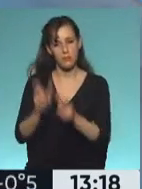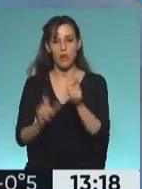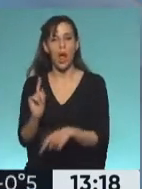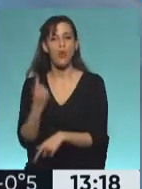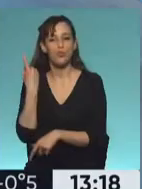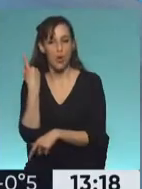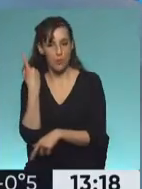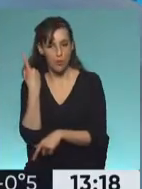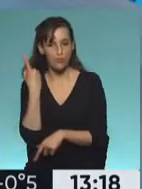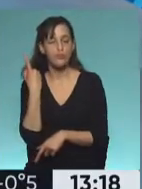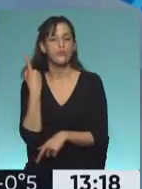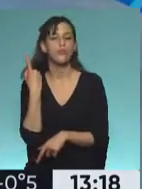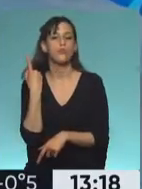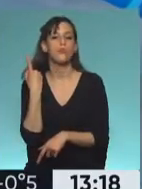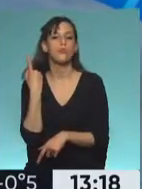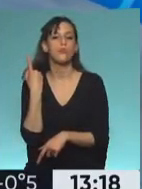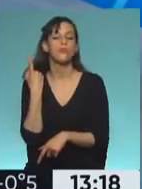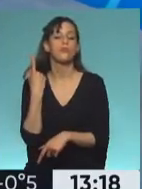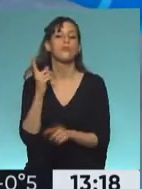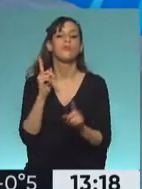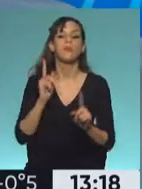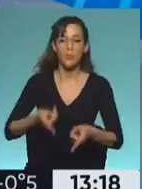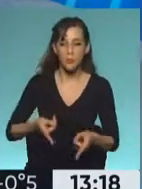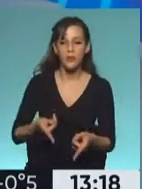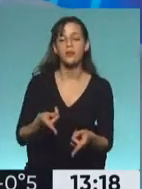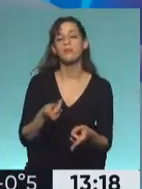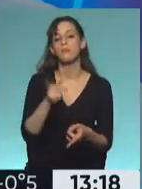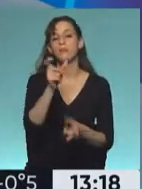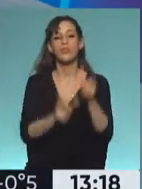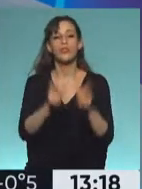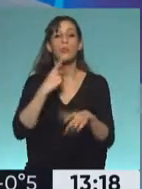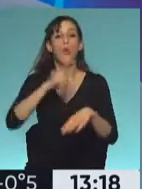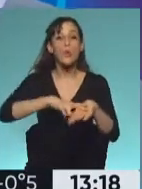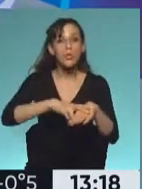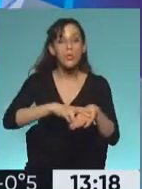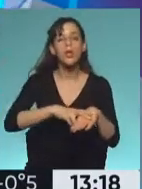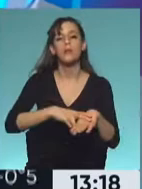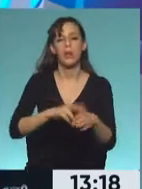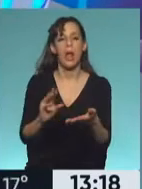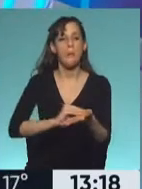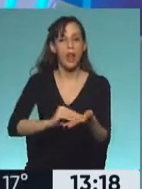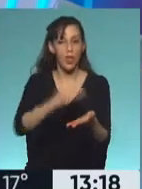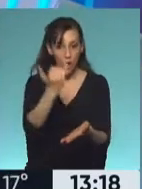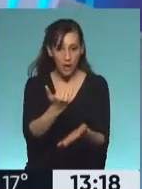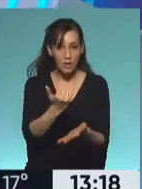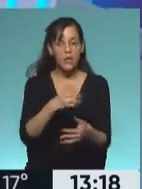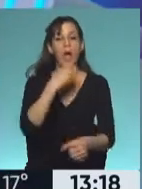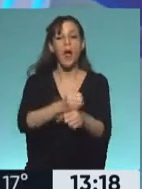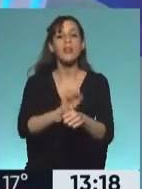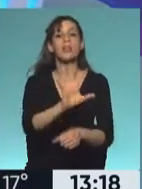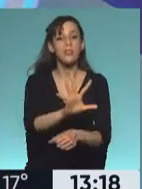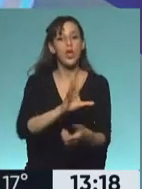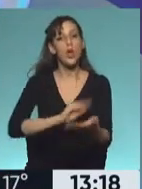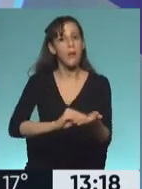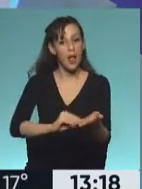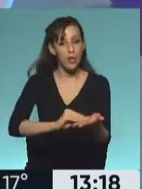monotributistas que tengan alguna alguna actividad en la cual tienen empleados hasta cinco empleados no sólo